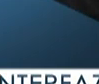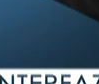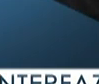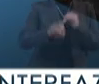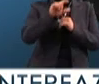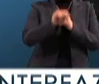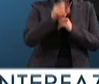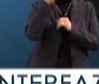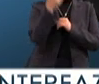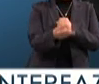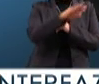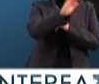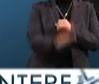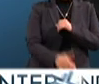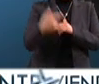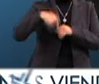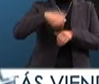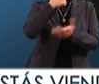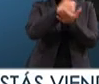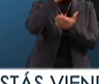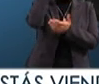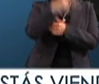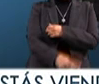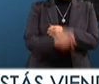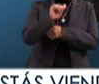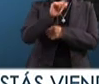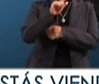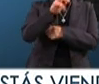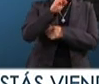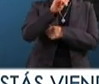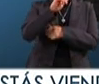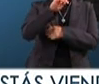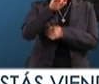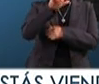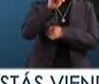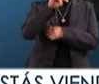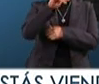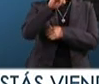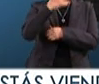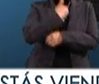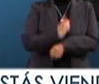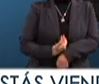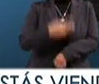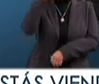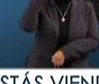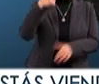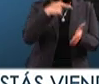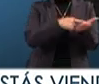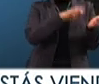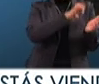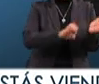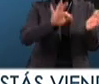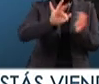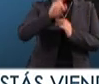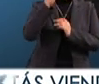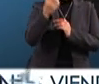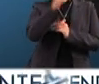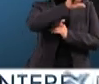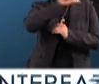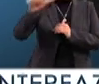En 1973, muere en la Ciudad de México Adolfo Ruiz Cortines, presidente de la República de